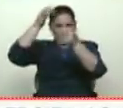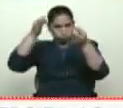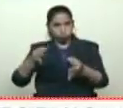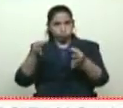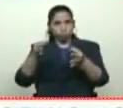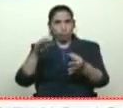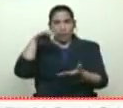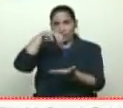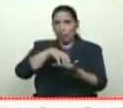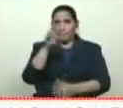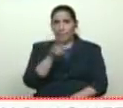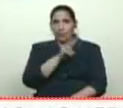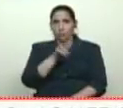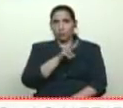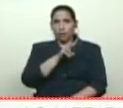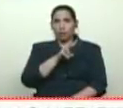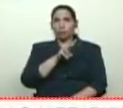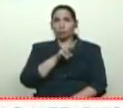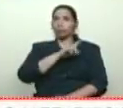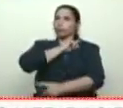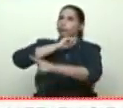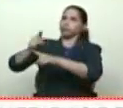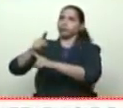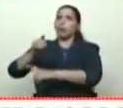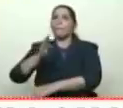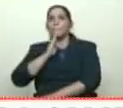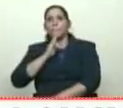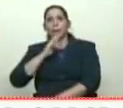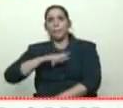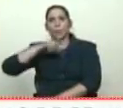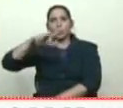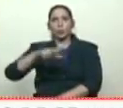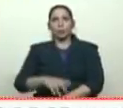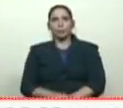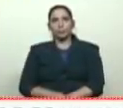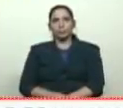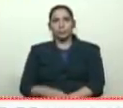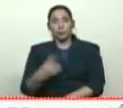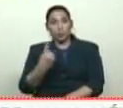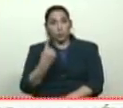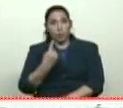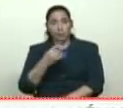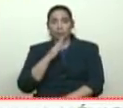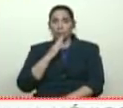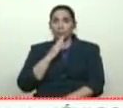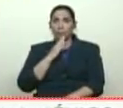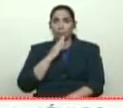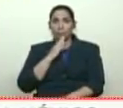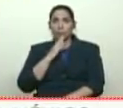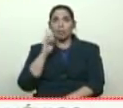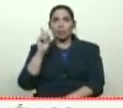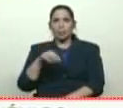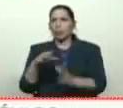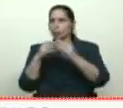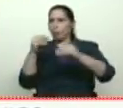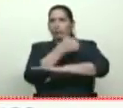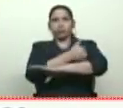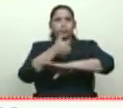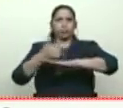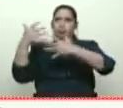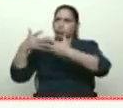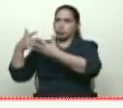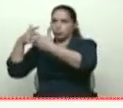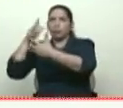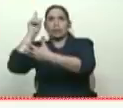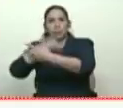del Estado venezolano a este banco europeo? Mira, no solamente al banco. Le cabe a todos los funcionarios de Estados Unidos que son los